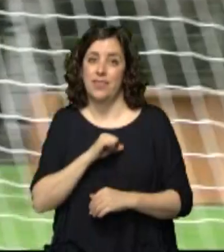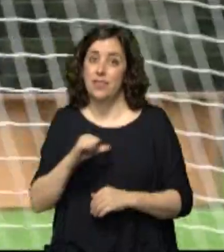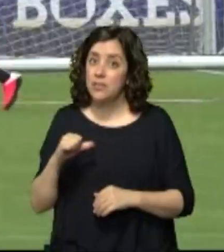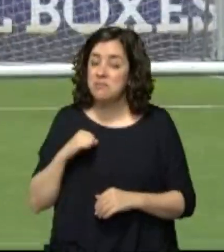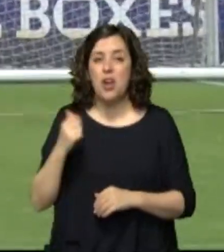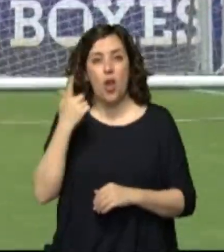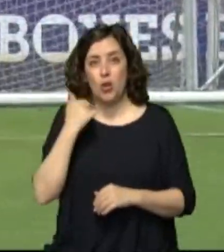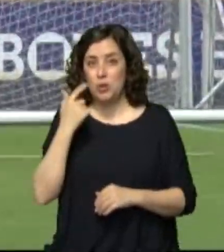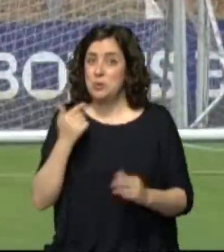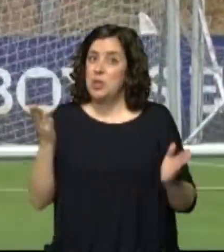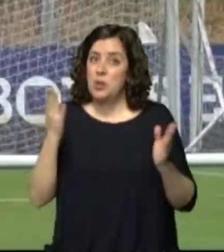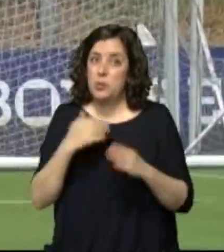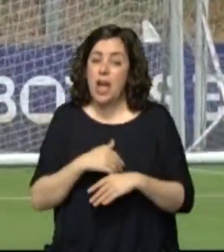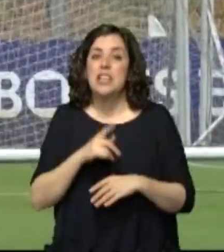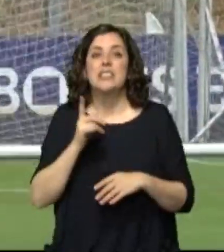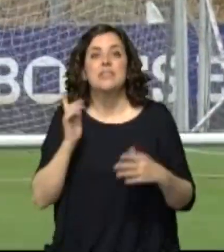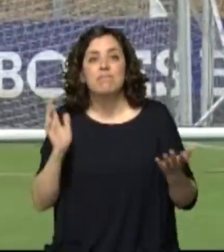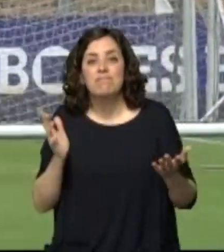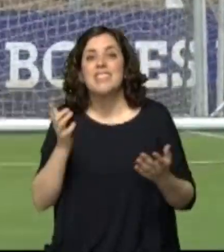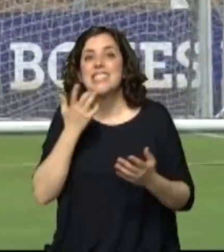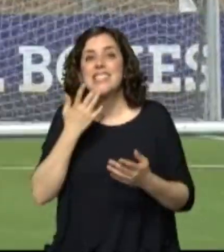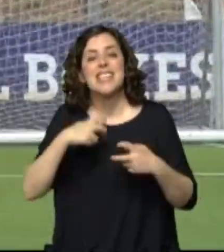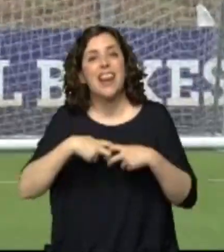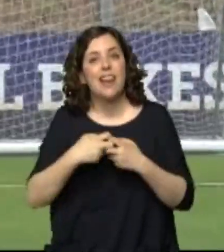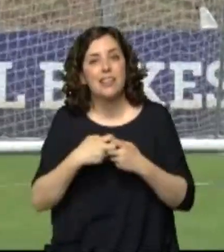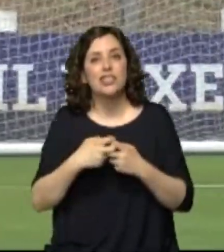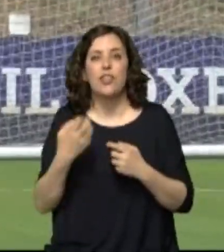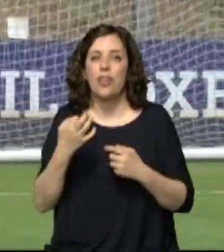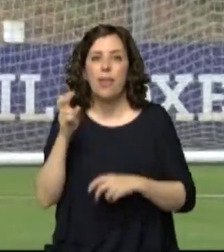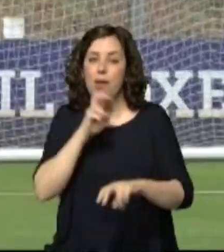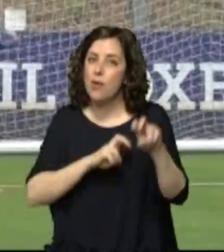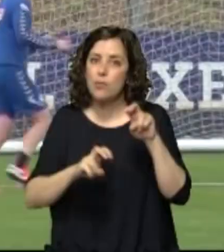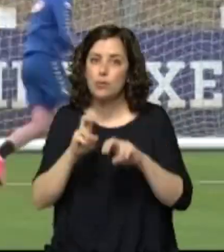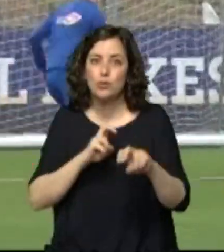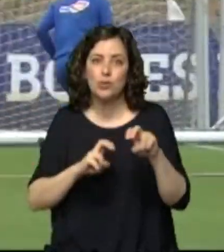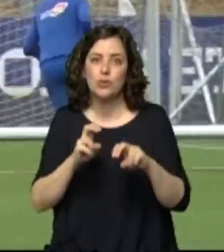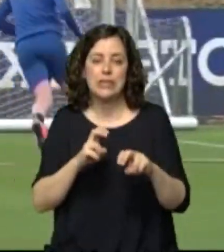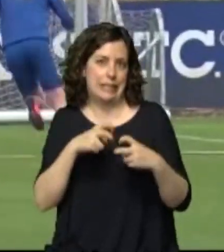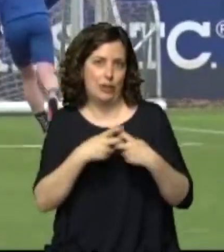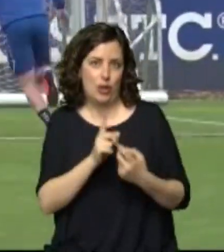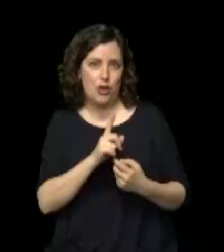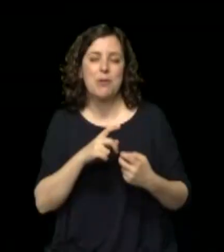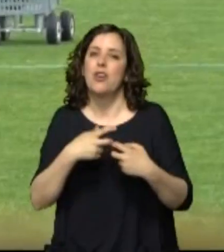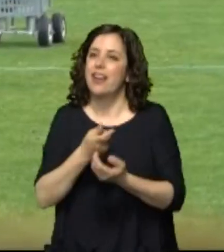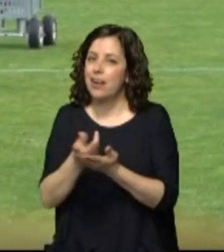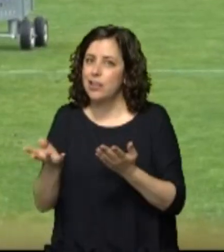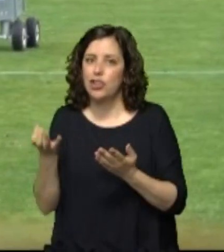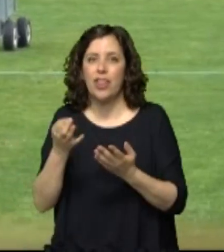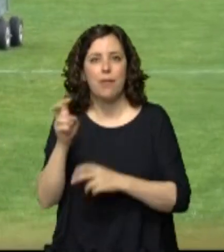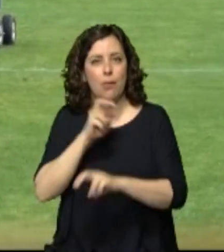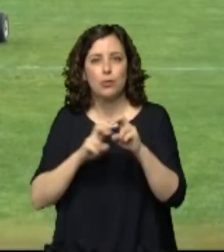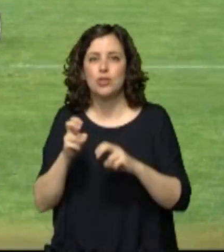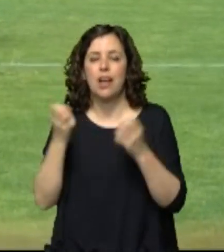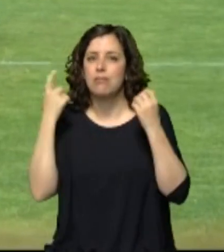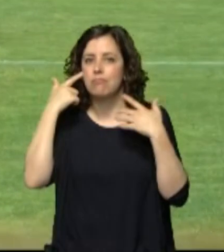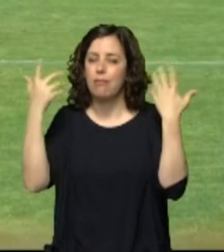solitario, salvo cuando se está lesionado, hay que buscar el entretenimiento en los ejercicios. Quien no ha jugado a disparar al larguero como Lató o un zigzag sin